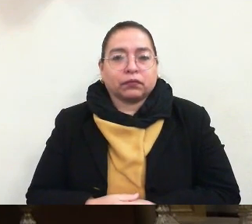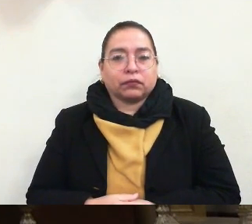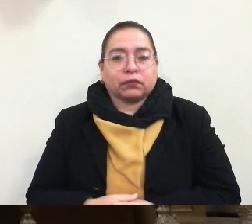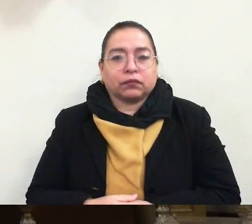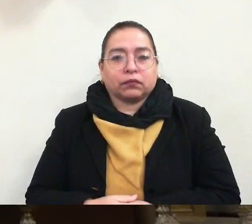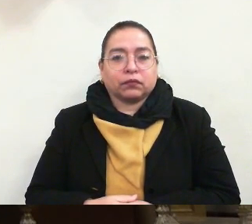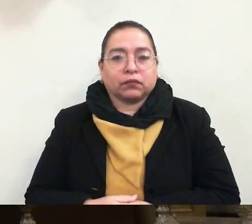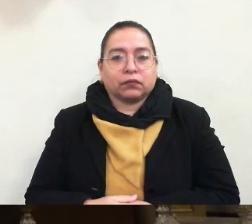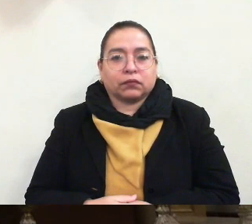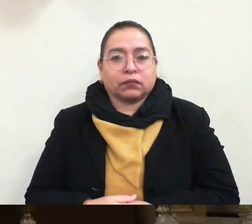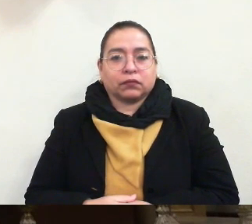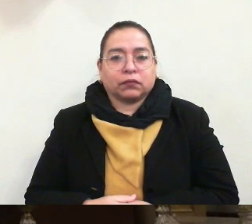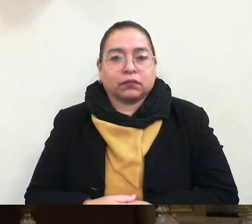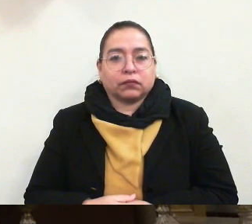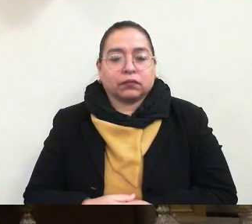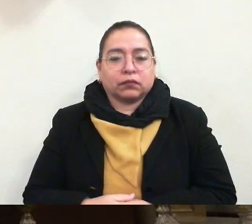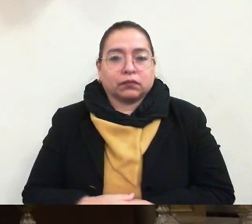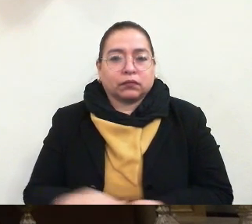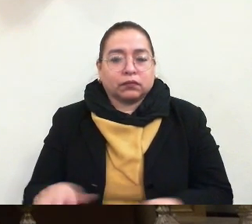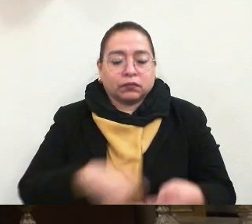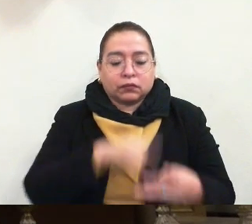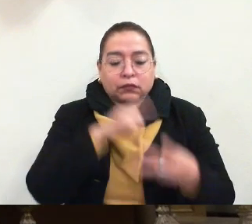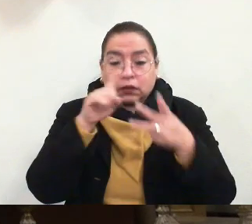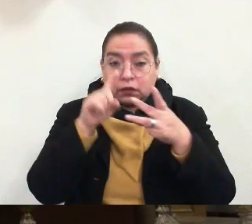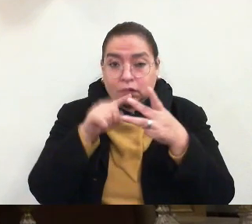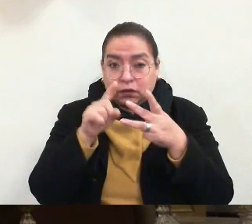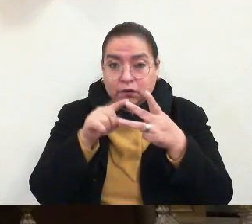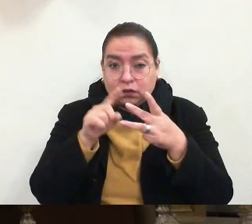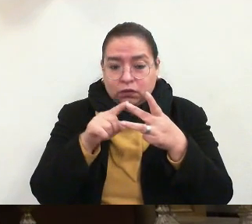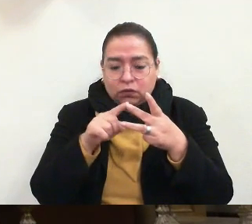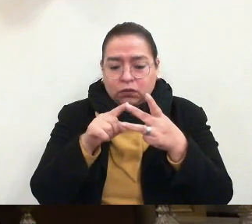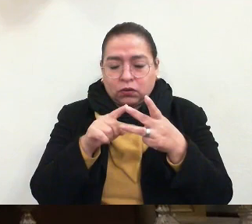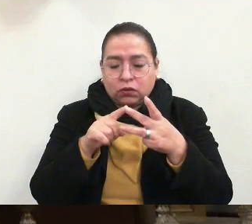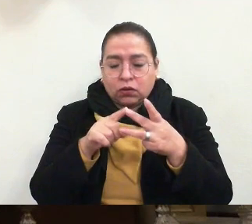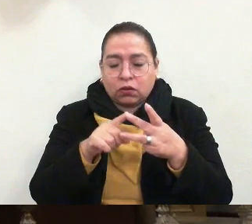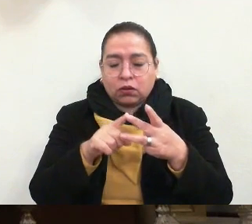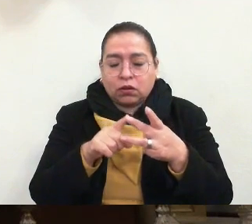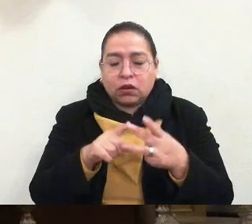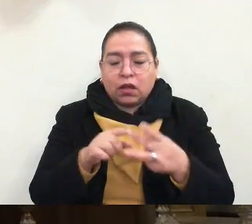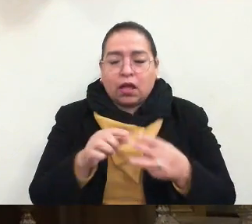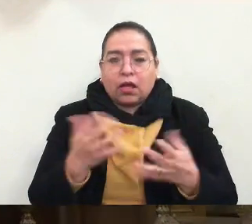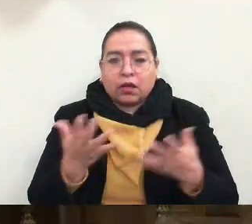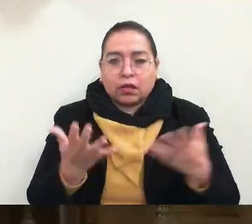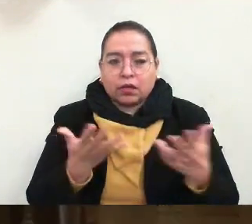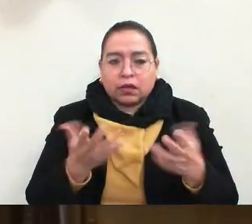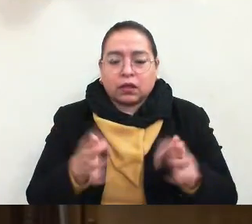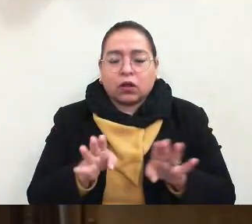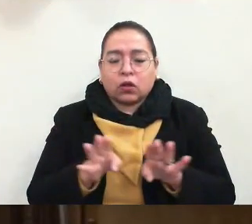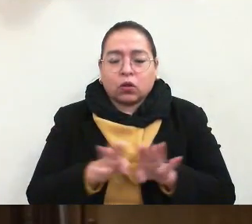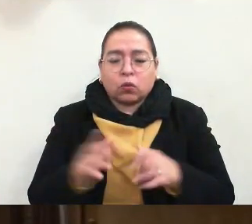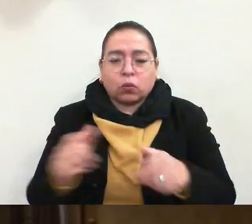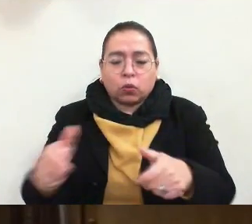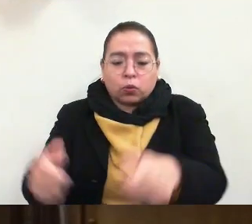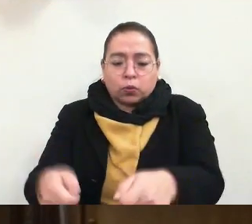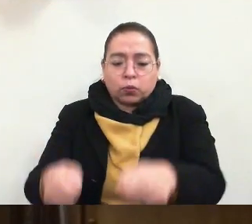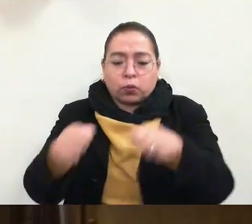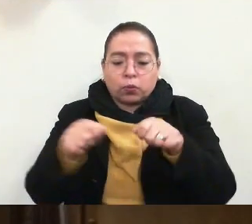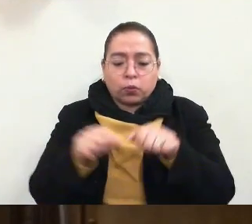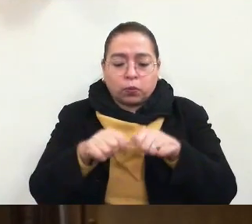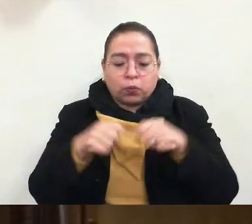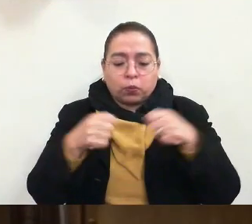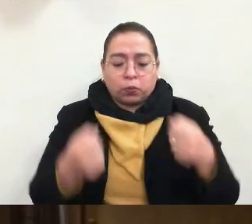con un grande sentido comunitario eclesial. Por eso escuchamos hoy al